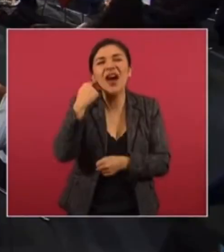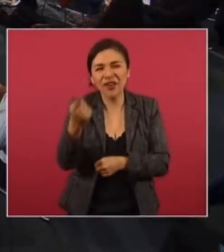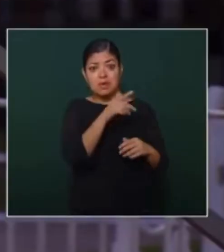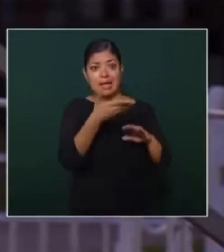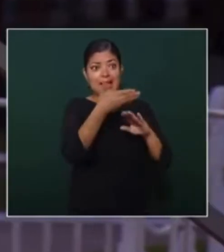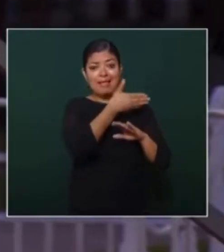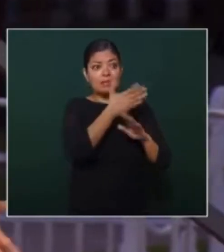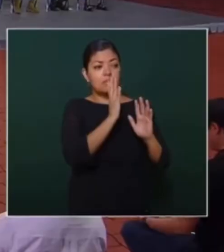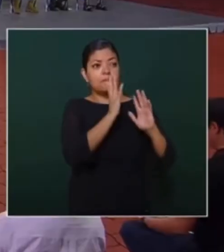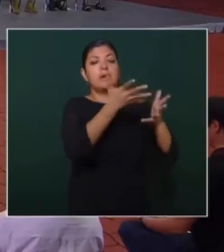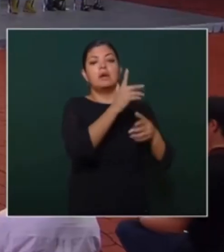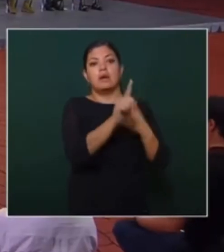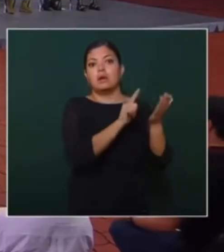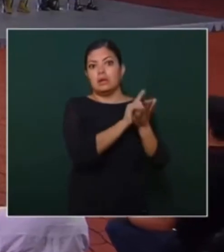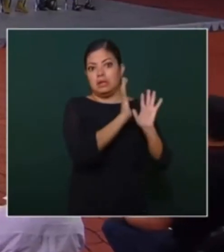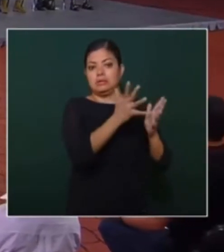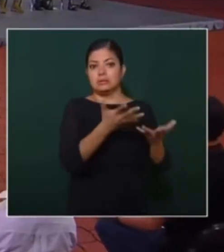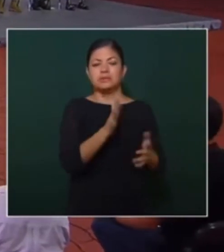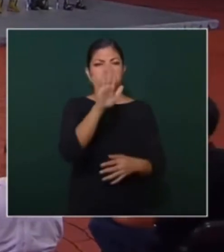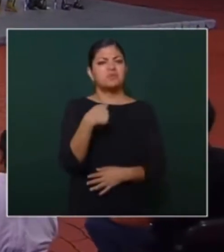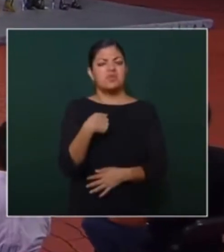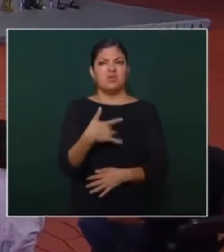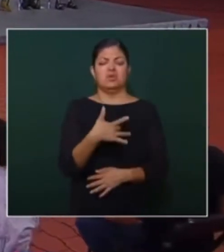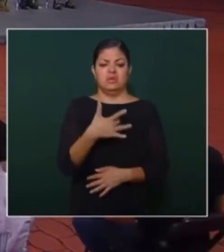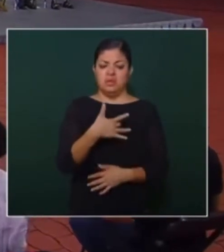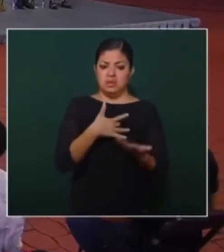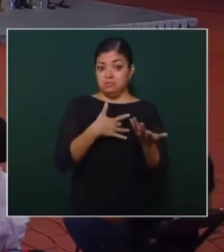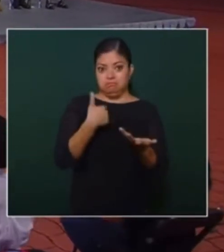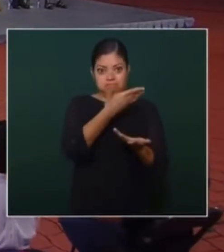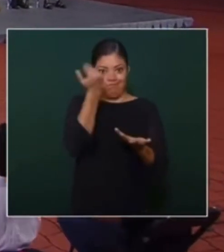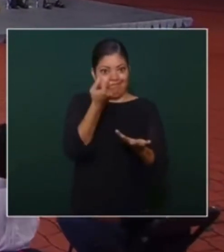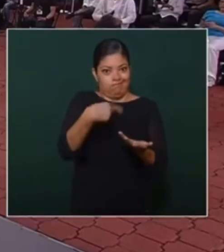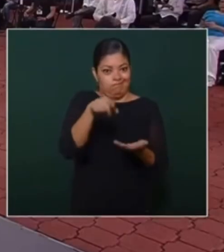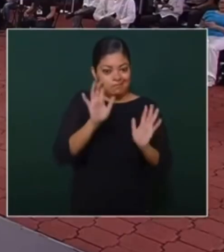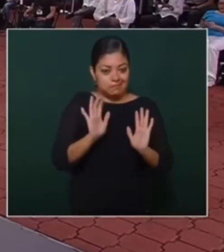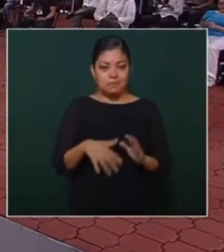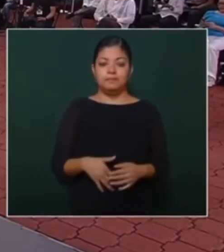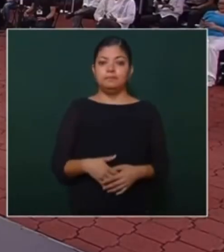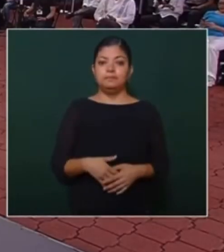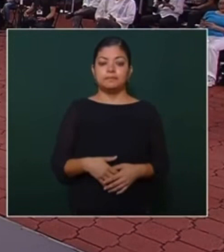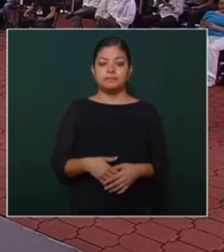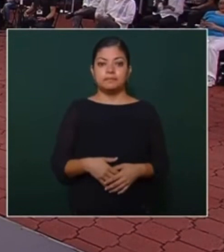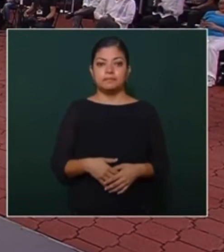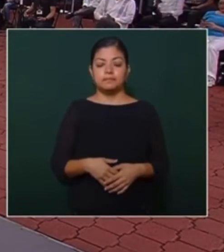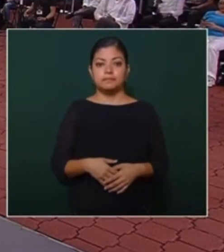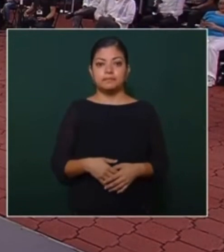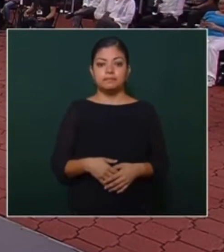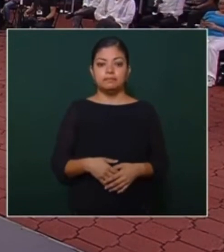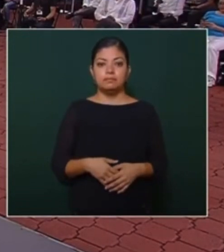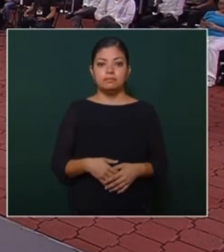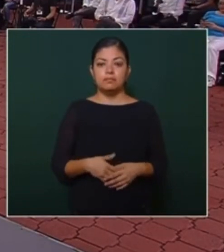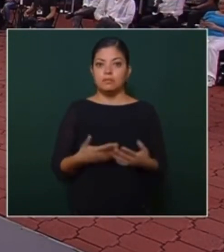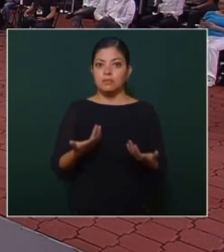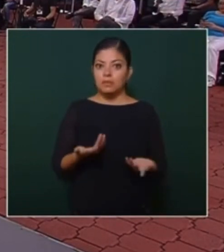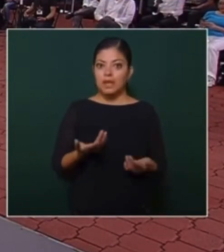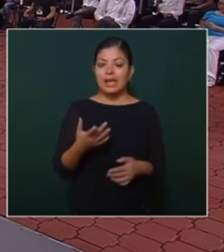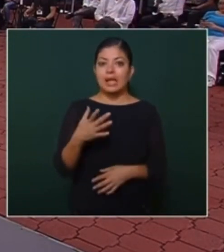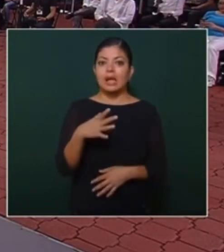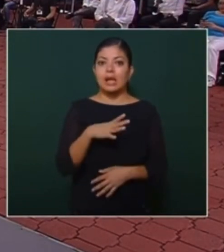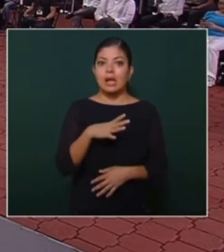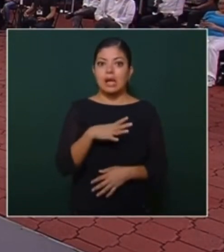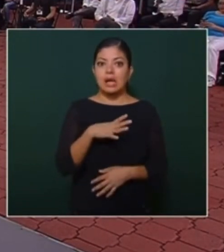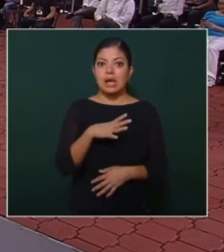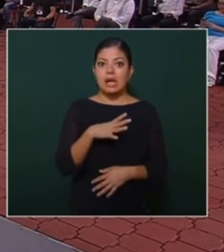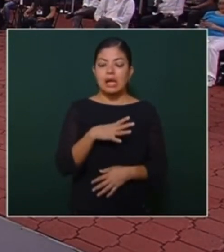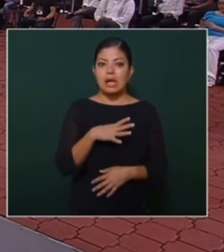si la tienes por ahí. Y lo que me llama mucho la atención, no sé a ustedes, es que haya